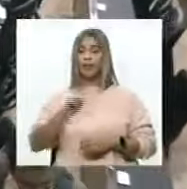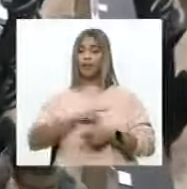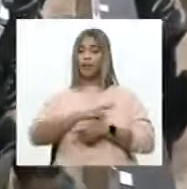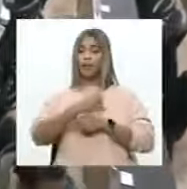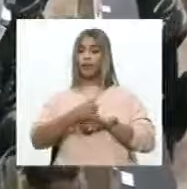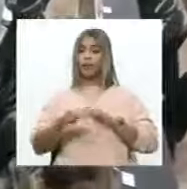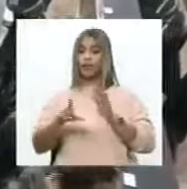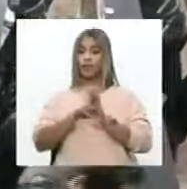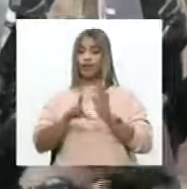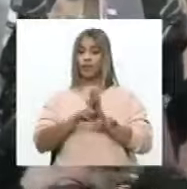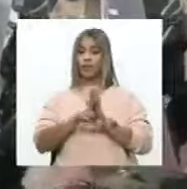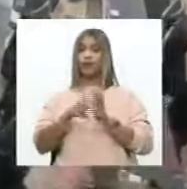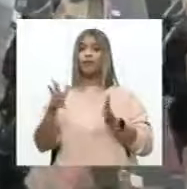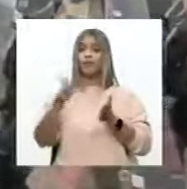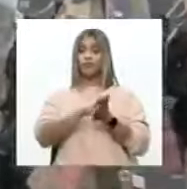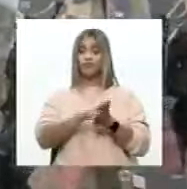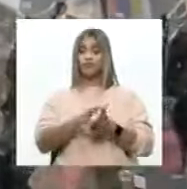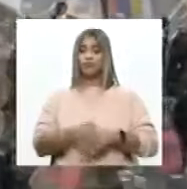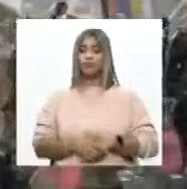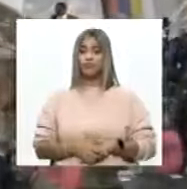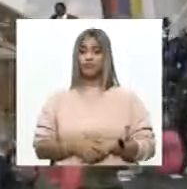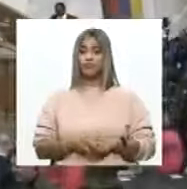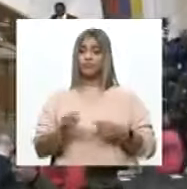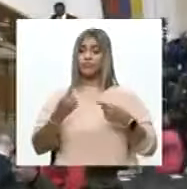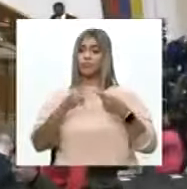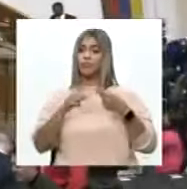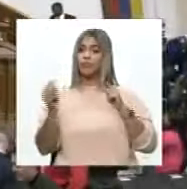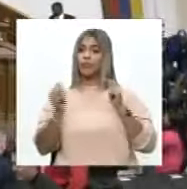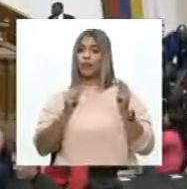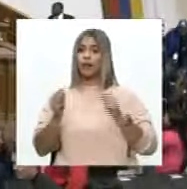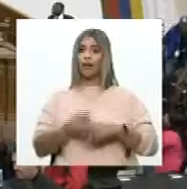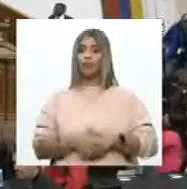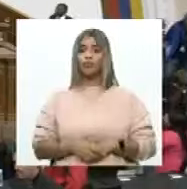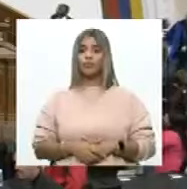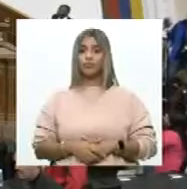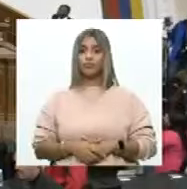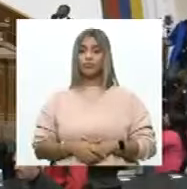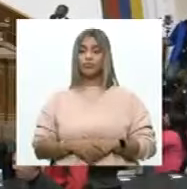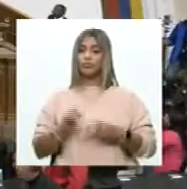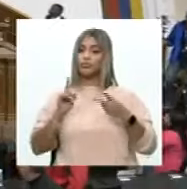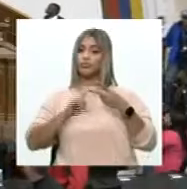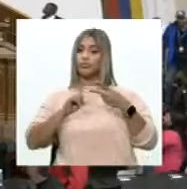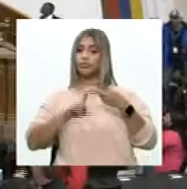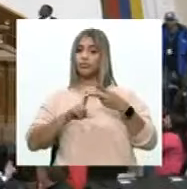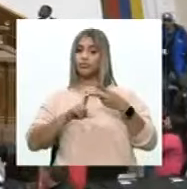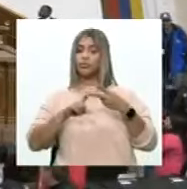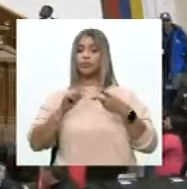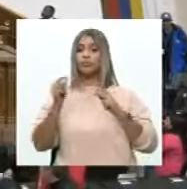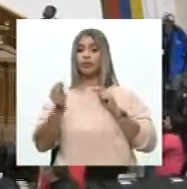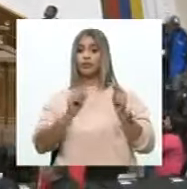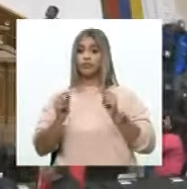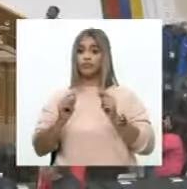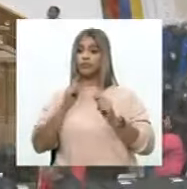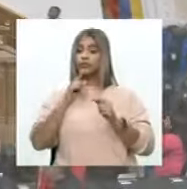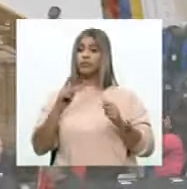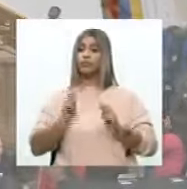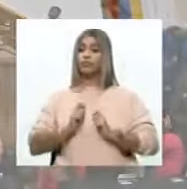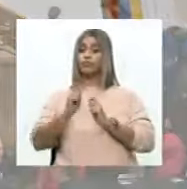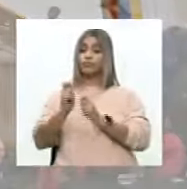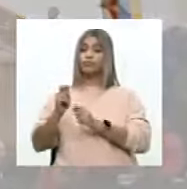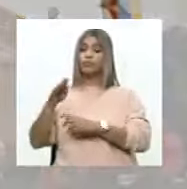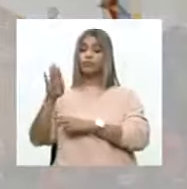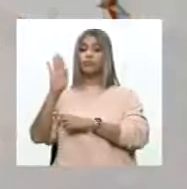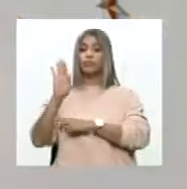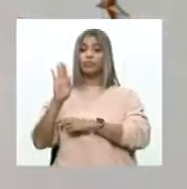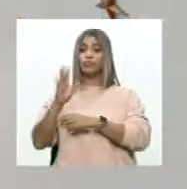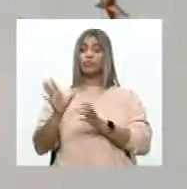de ley quedó aprobado en su primera discusión. Como segundo punto de la agenda del día, fue designado y